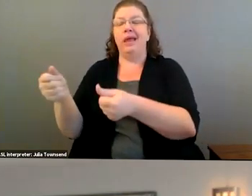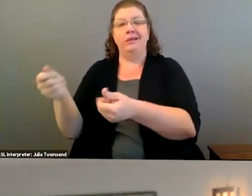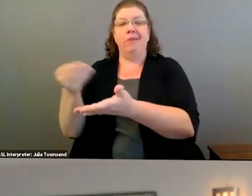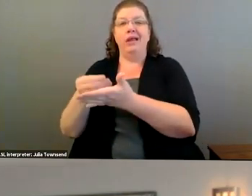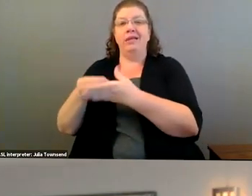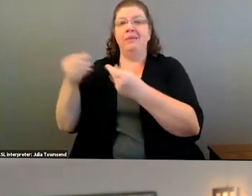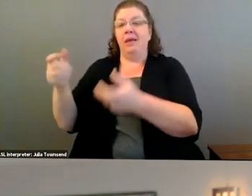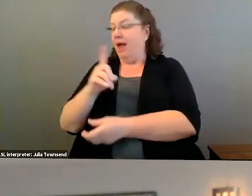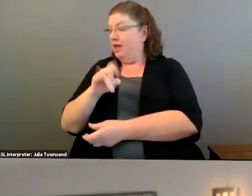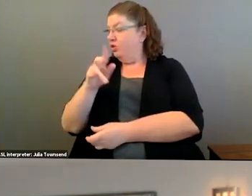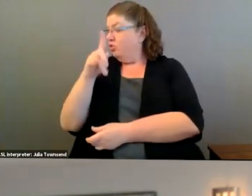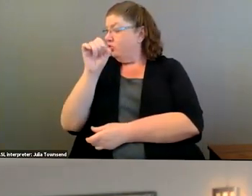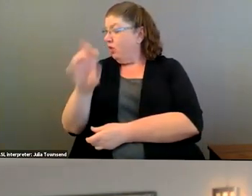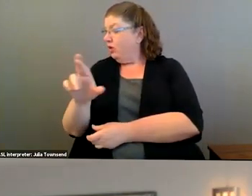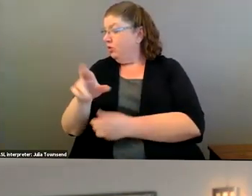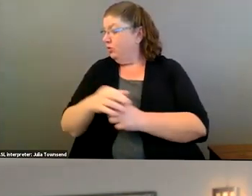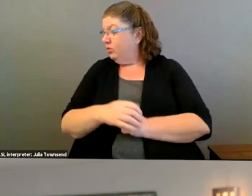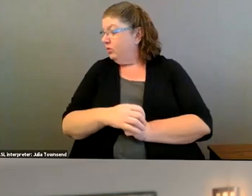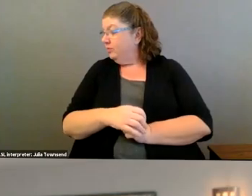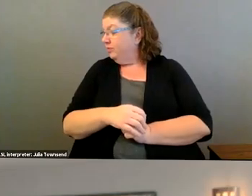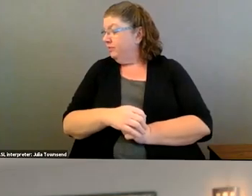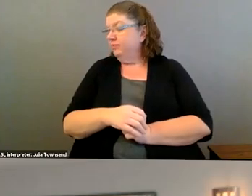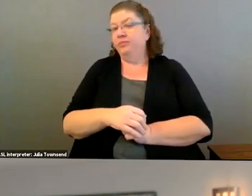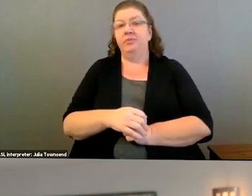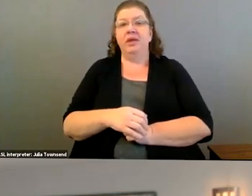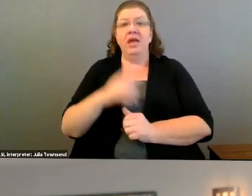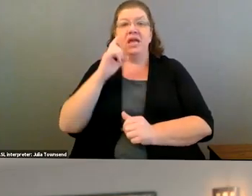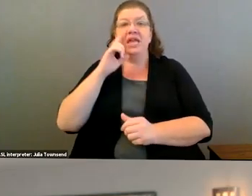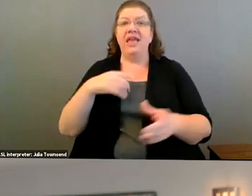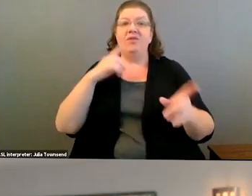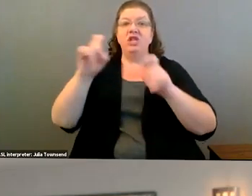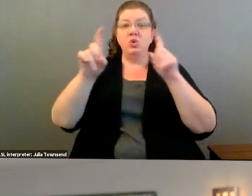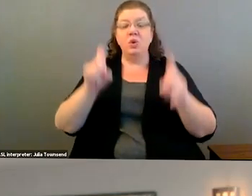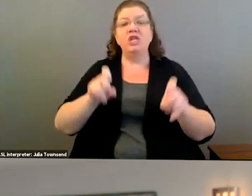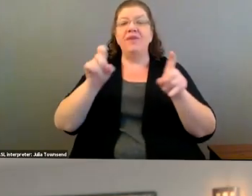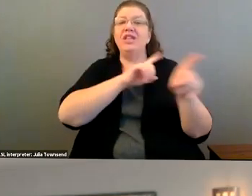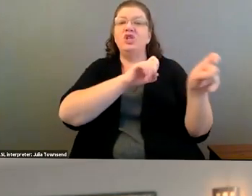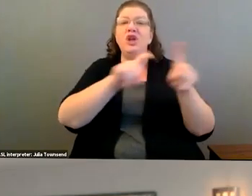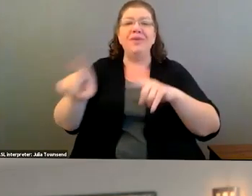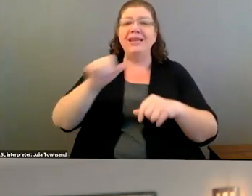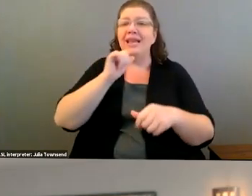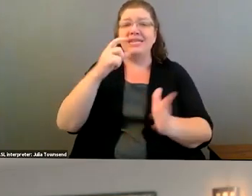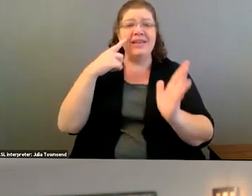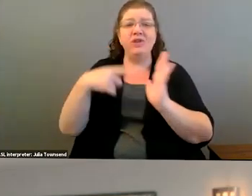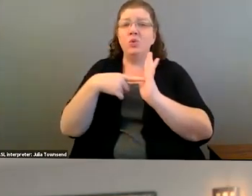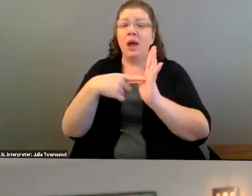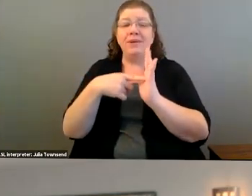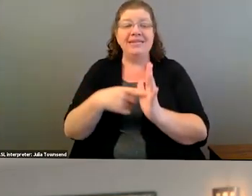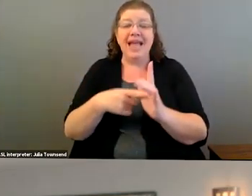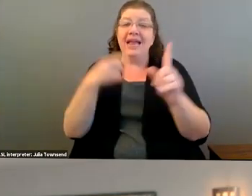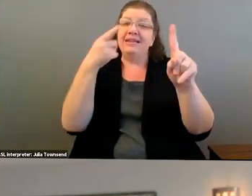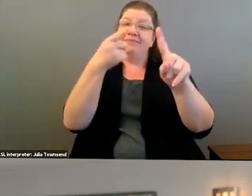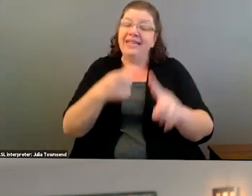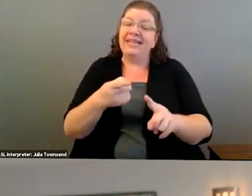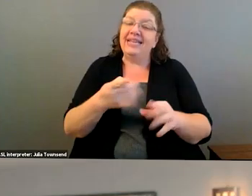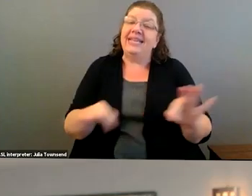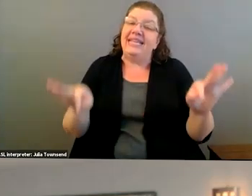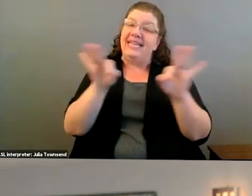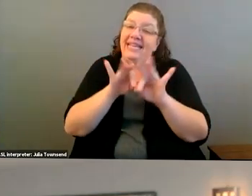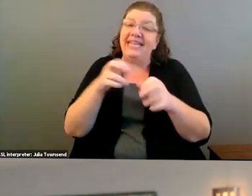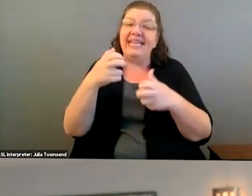director analiza esto en esta encuesta que le dio a todo el mundo pero esta encuesta ni siquiera representa las cuestiones